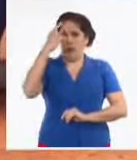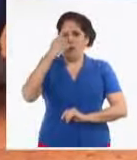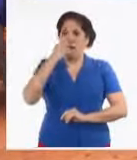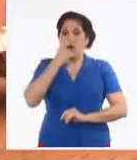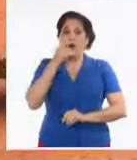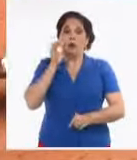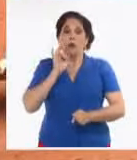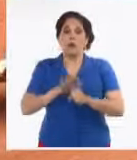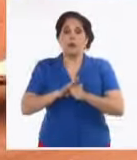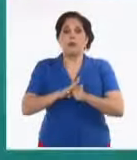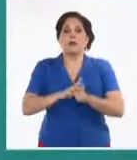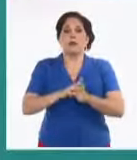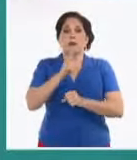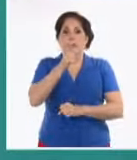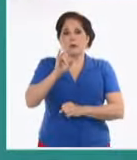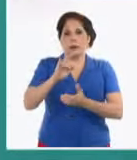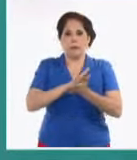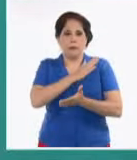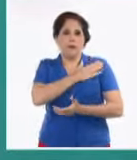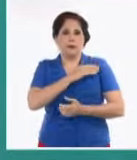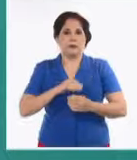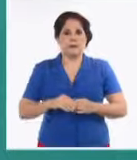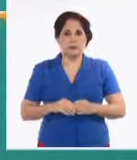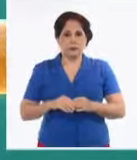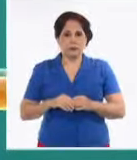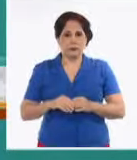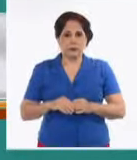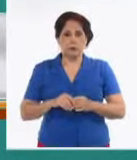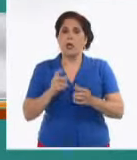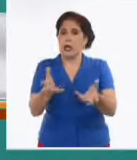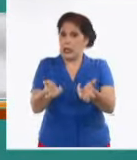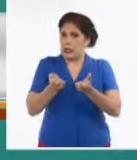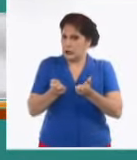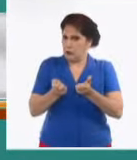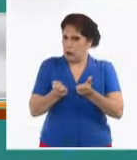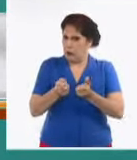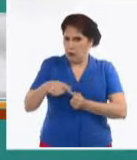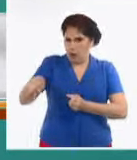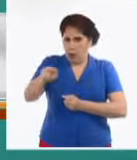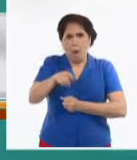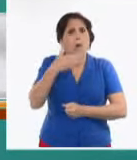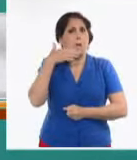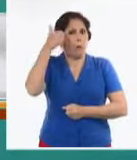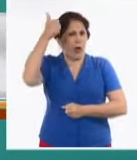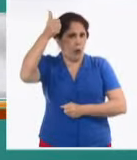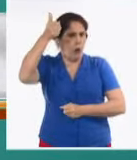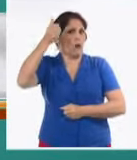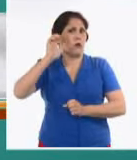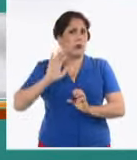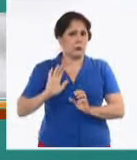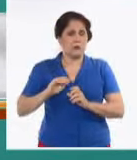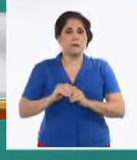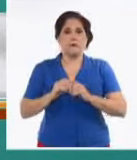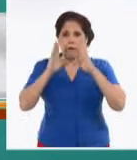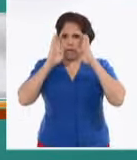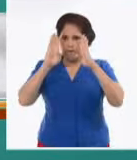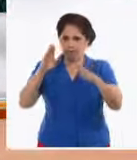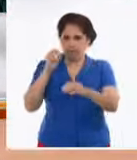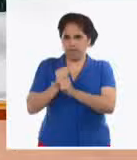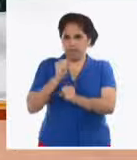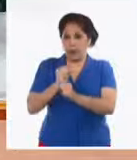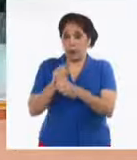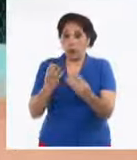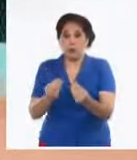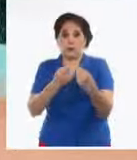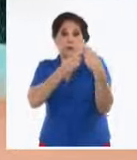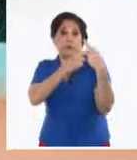el 16 de marzo. El área de la receptoría, los muchachos han estado muy bien, han estado enfocados en su trabajo, mucha responsabilidad.